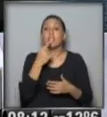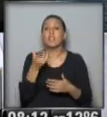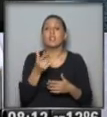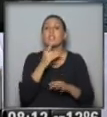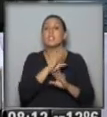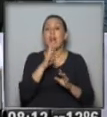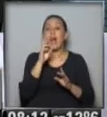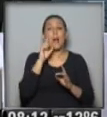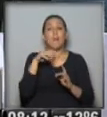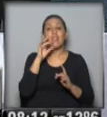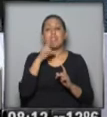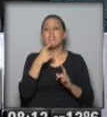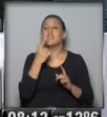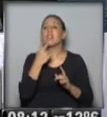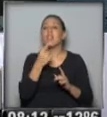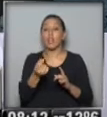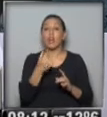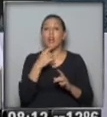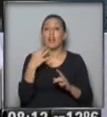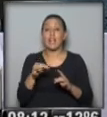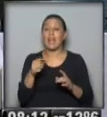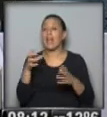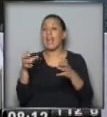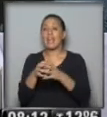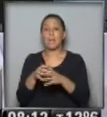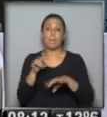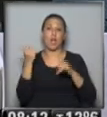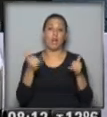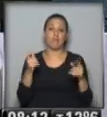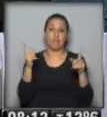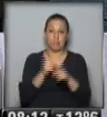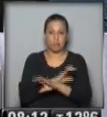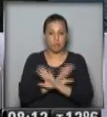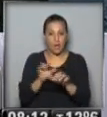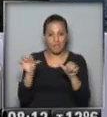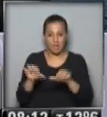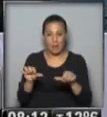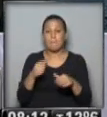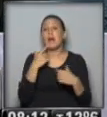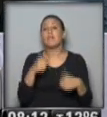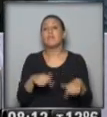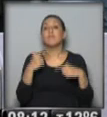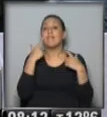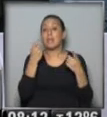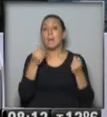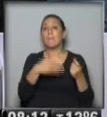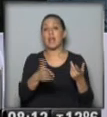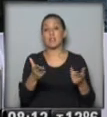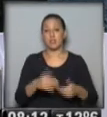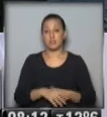brindisi dijo que tiene que tomar un equipo que se encuentra en estado crítico así que bueno veremos qué es lo que pasa en las próximas